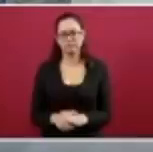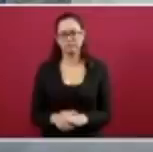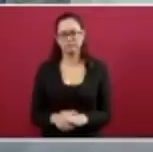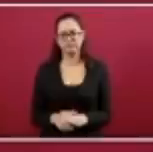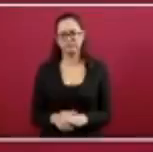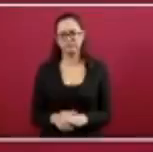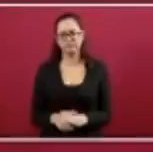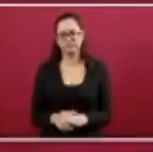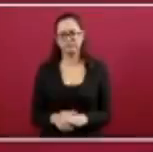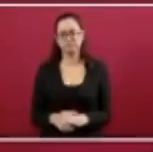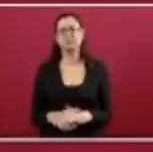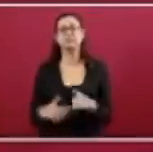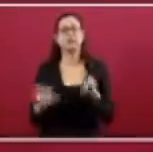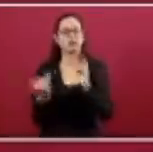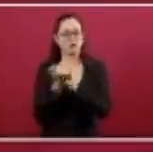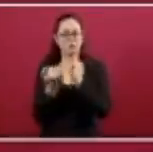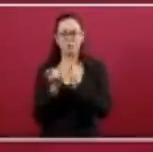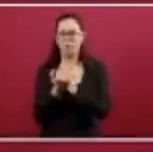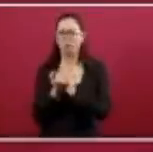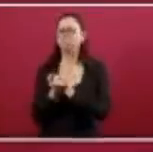vamos a tener buena recaudación